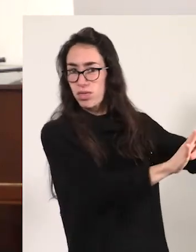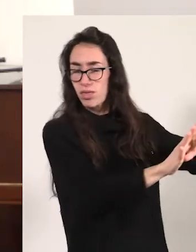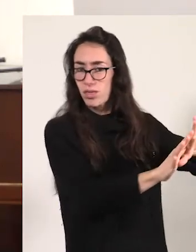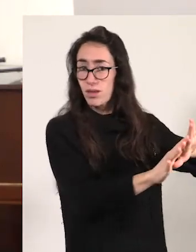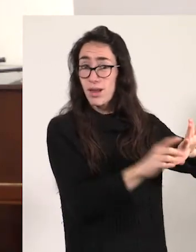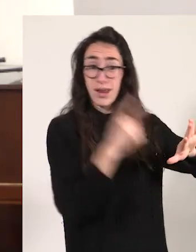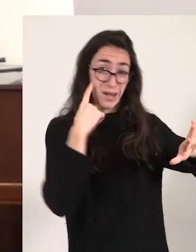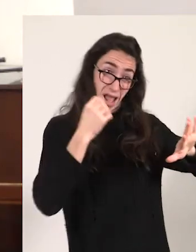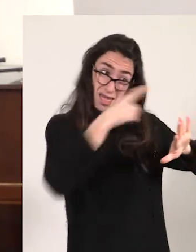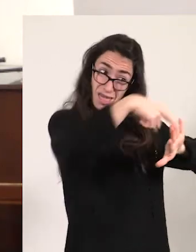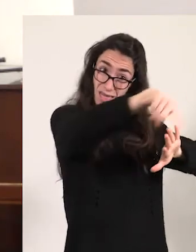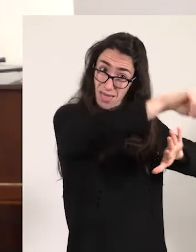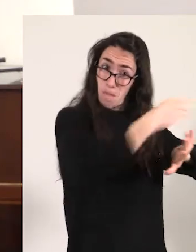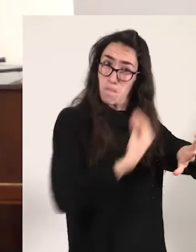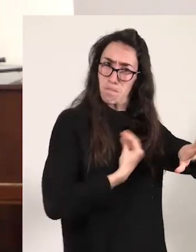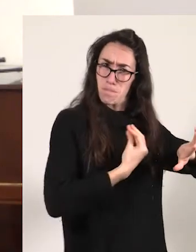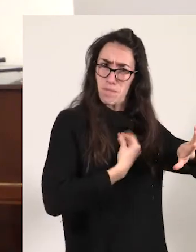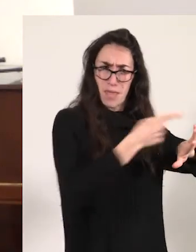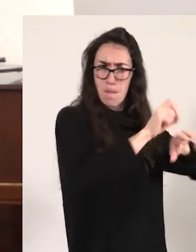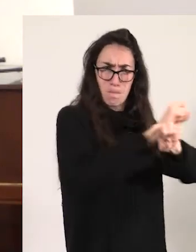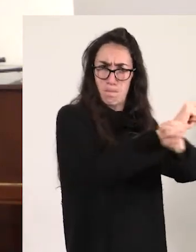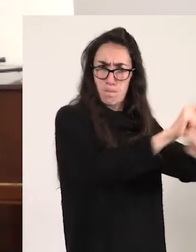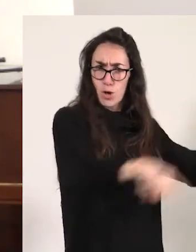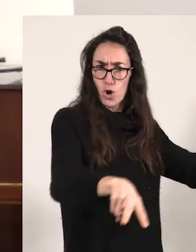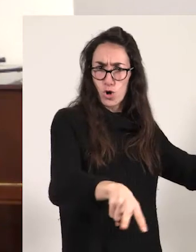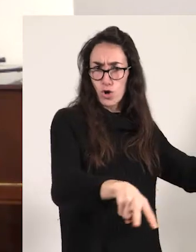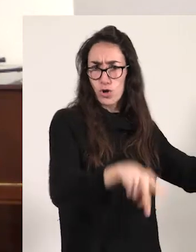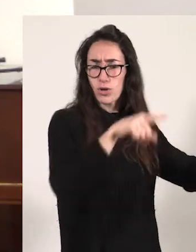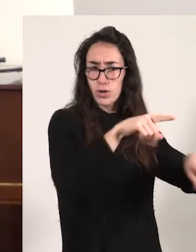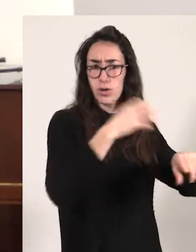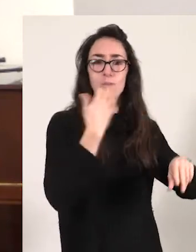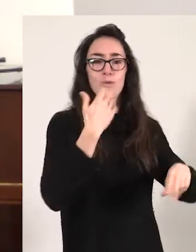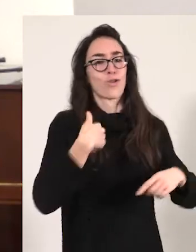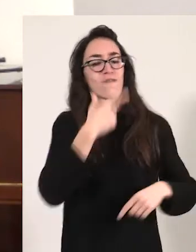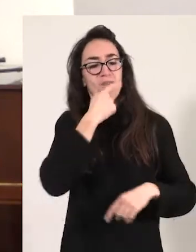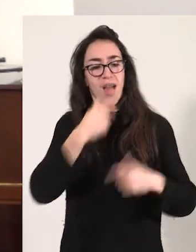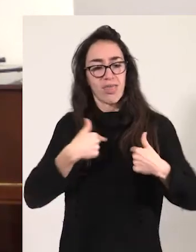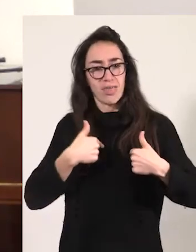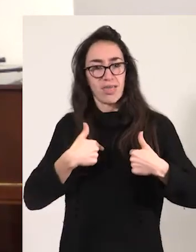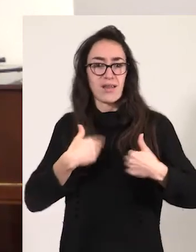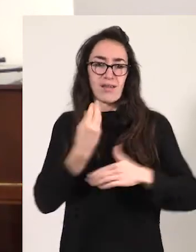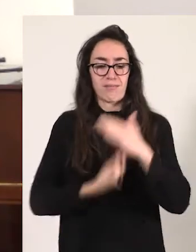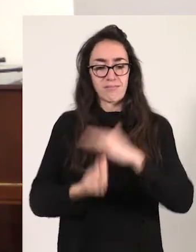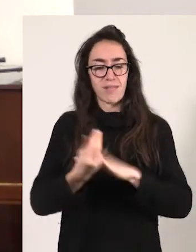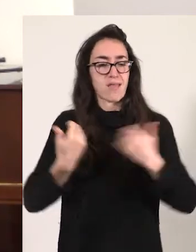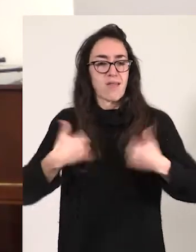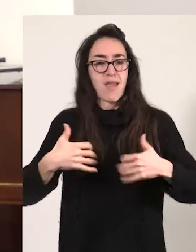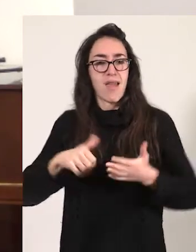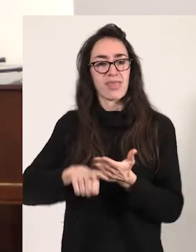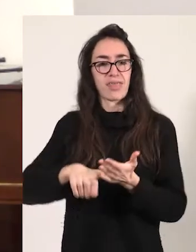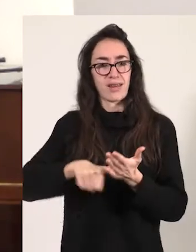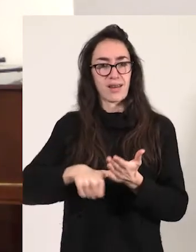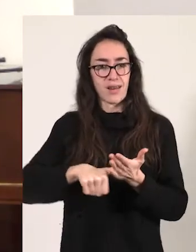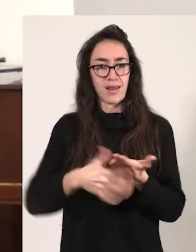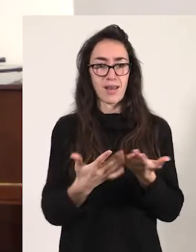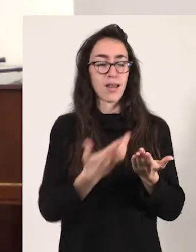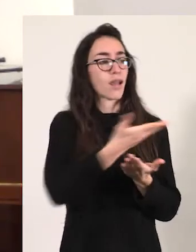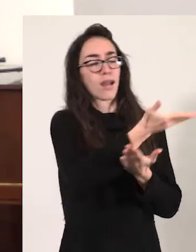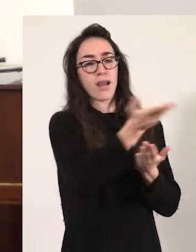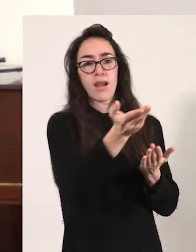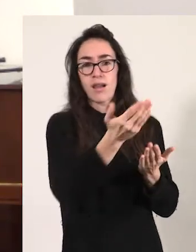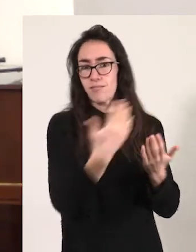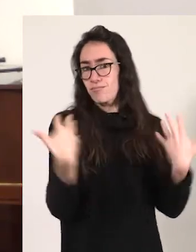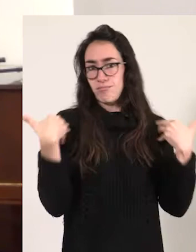de personas cuya vida es peor que la suya y que la mía, que yo nací con un DNI debajo del brazo, por el hecho de estar